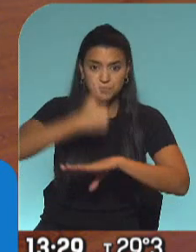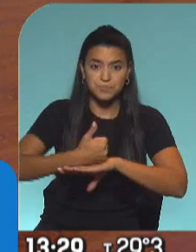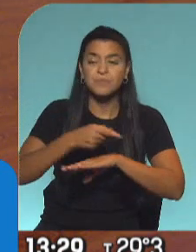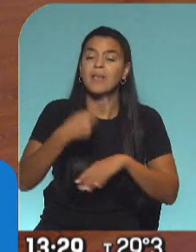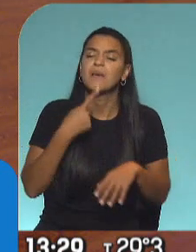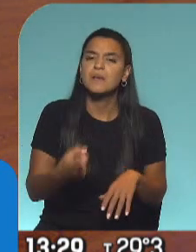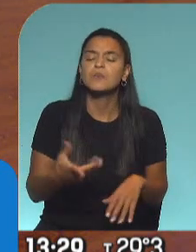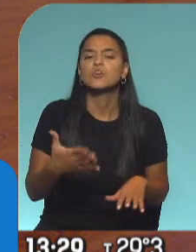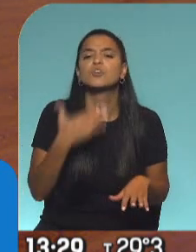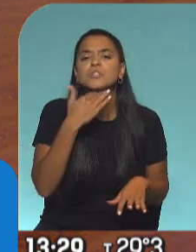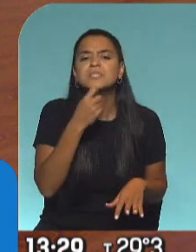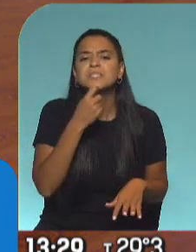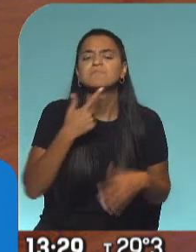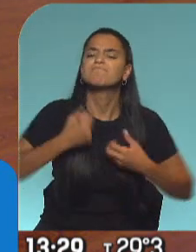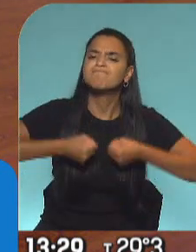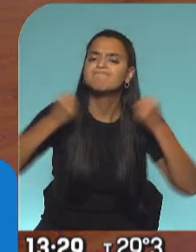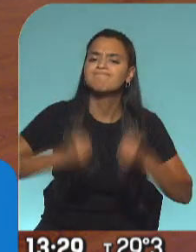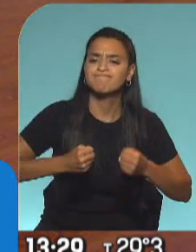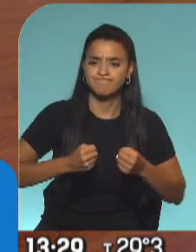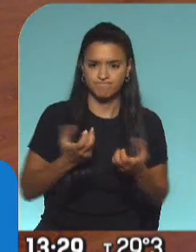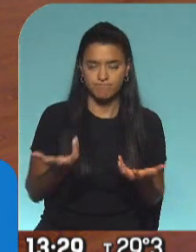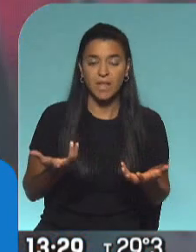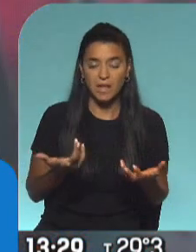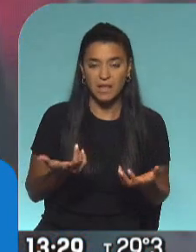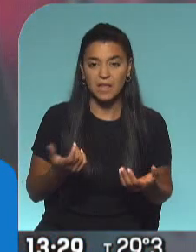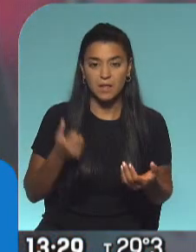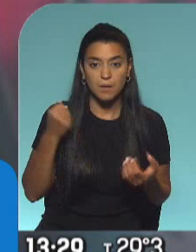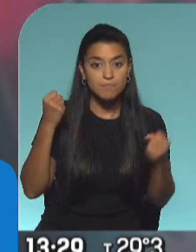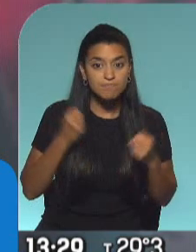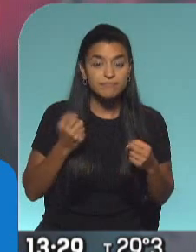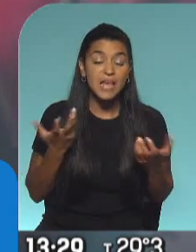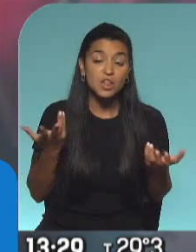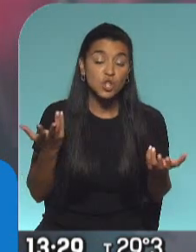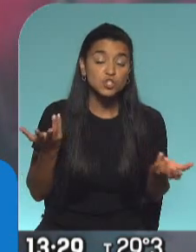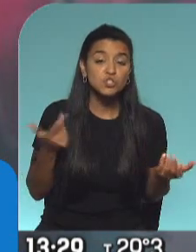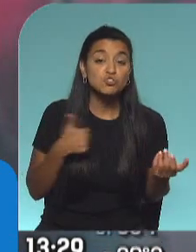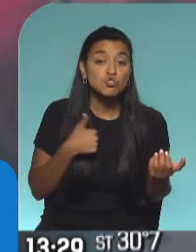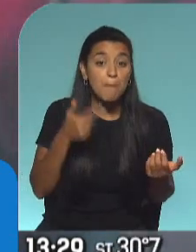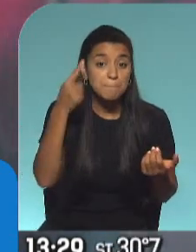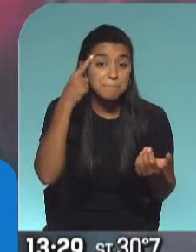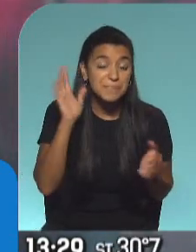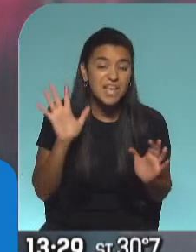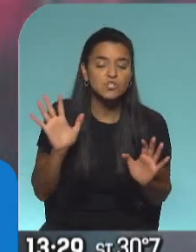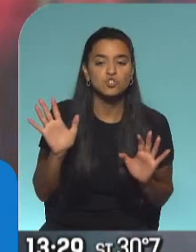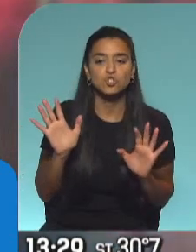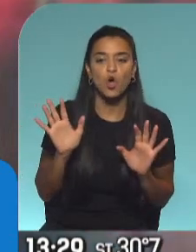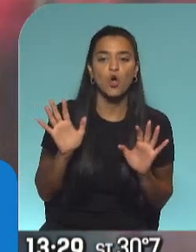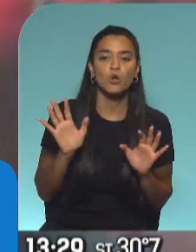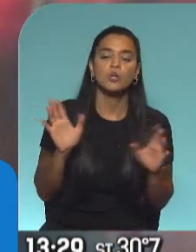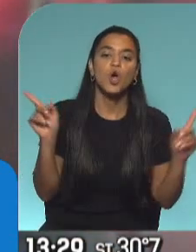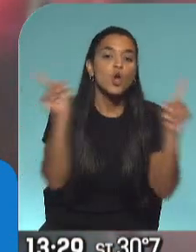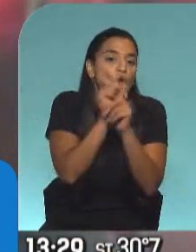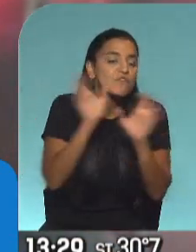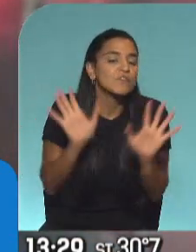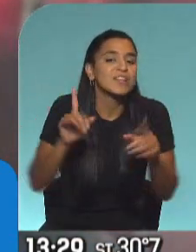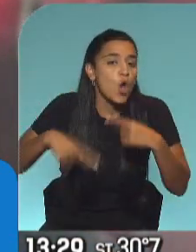intervencionista, no sé si agregar decidido intervencionista, pero es intervencionista, con lo cual yo creo que los puntos de conflicto se van a mantener,